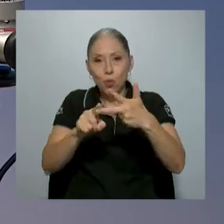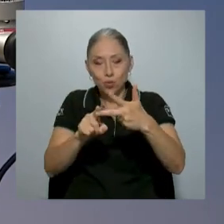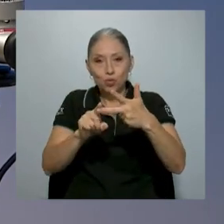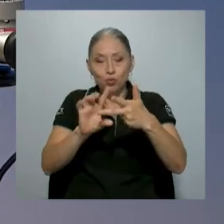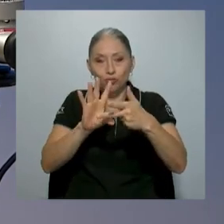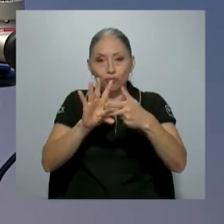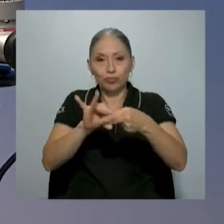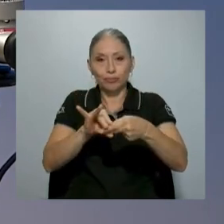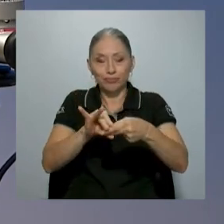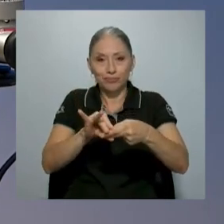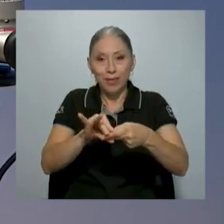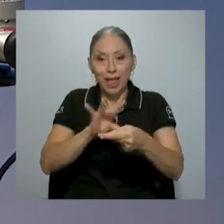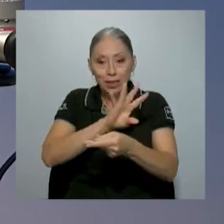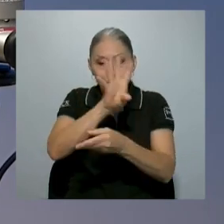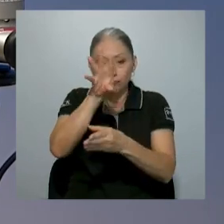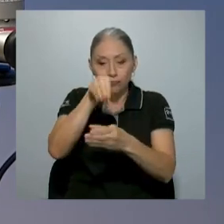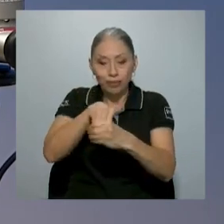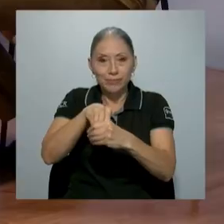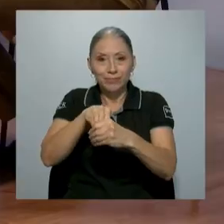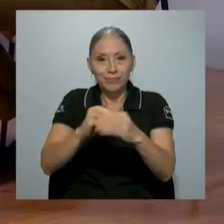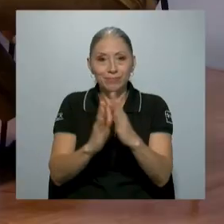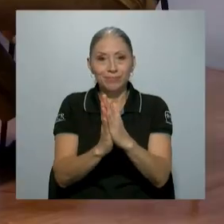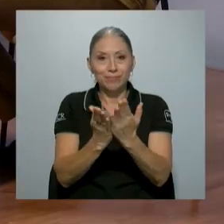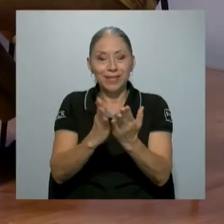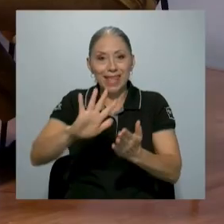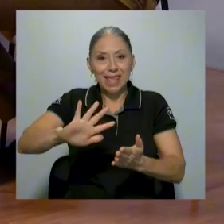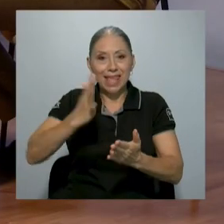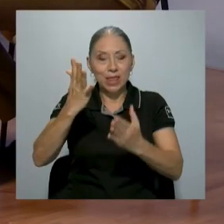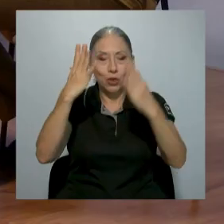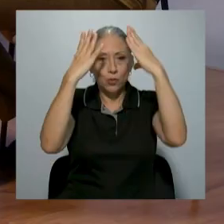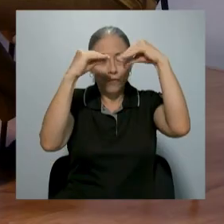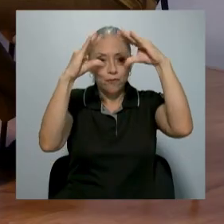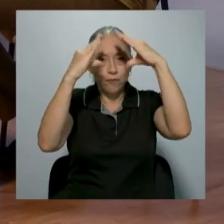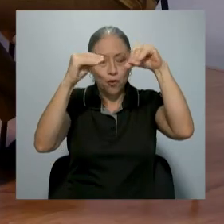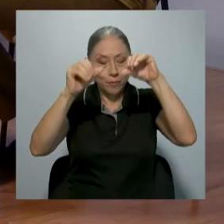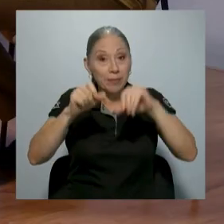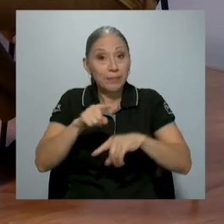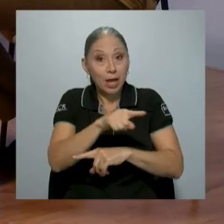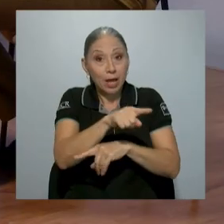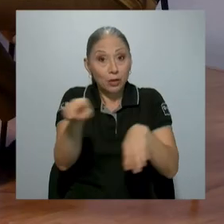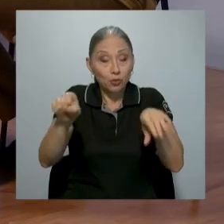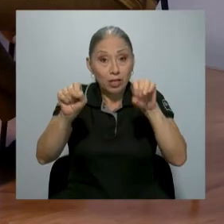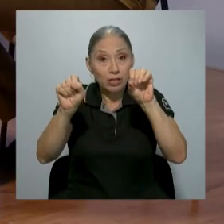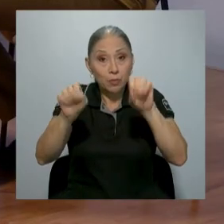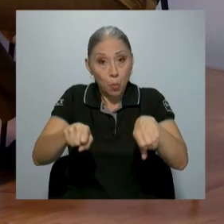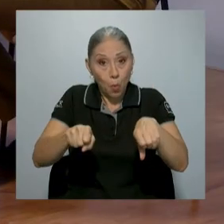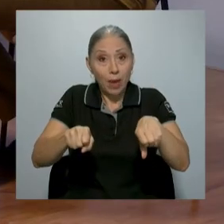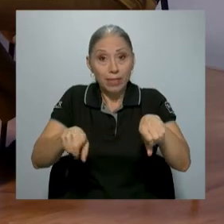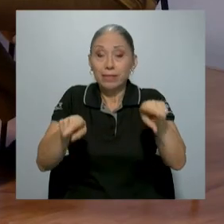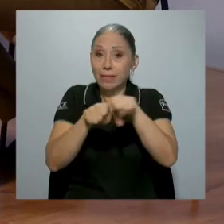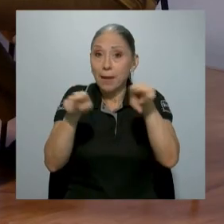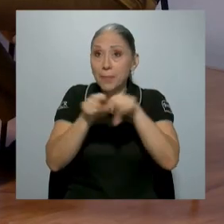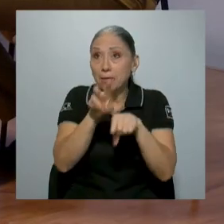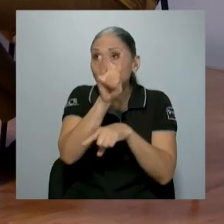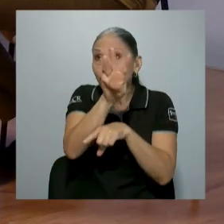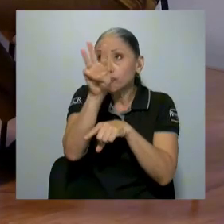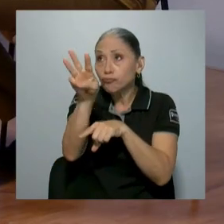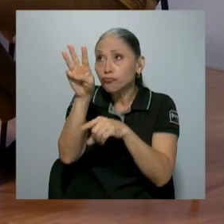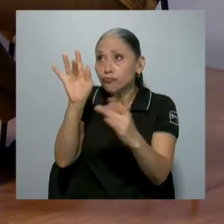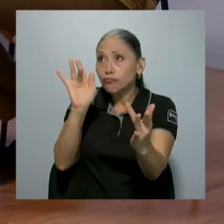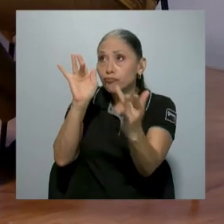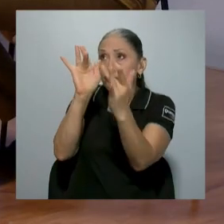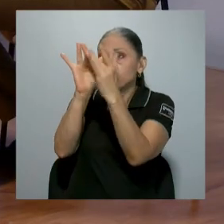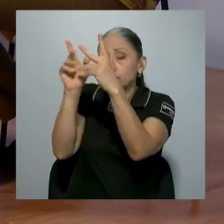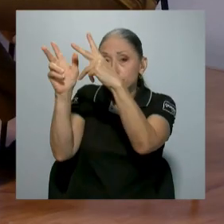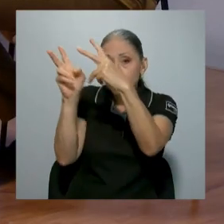involucran en este quinto informe, que por cierto se puede obtener en línea. Pero la otra cosa que quiero